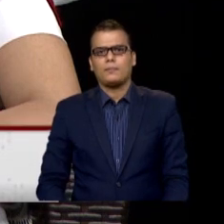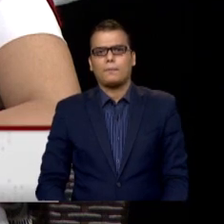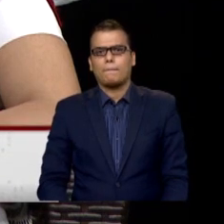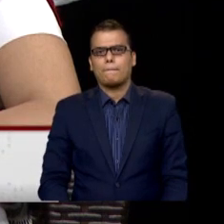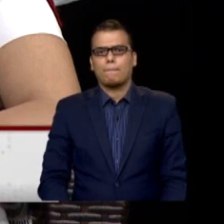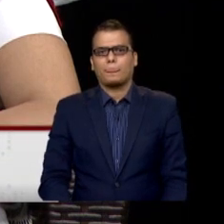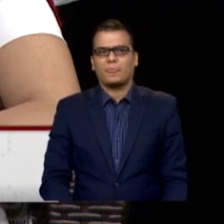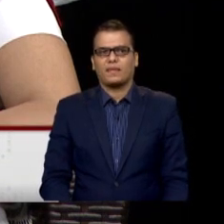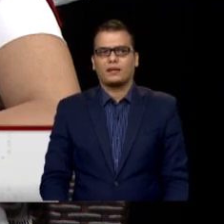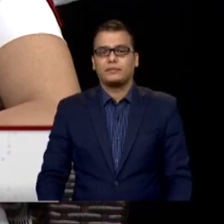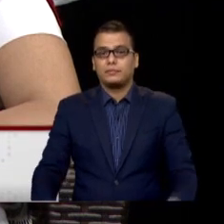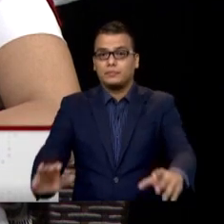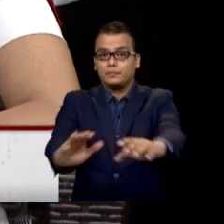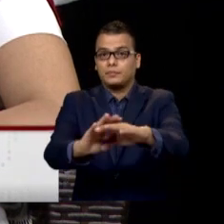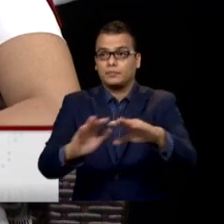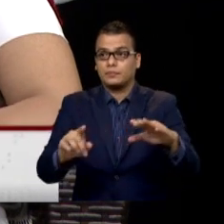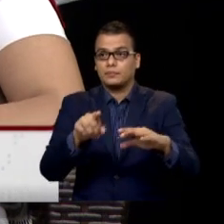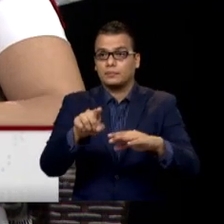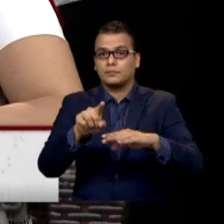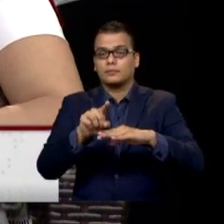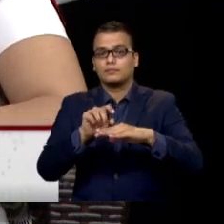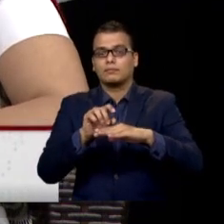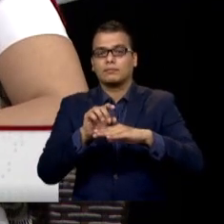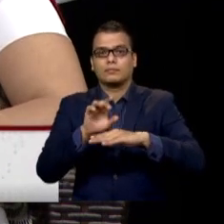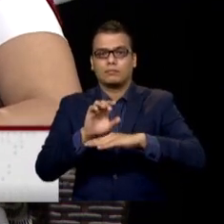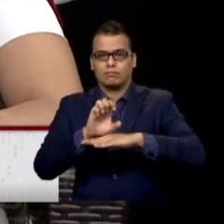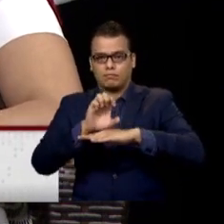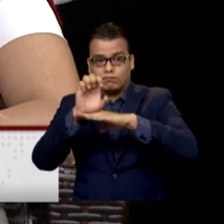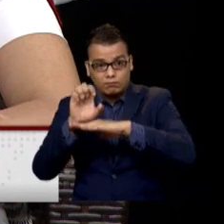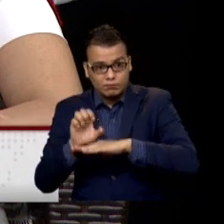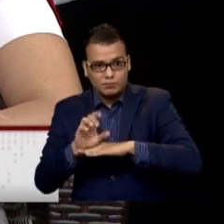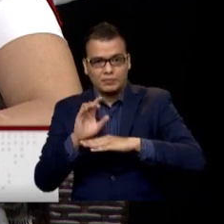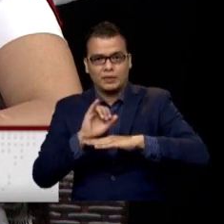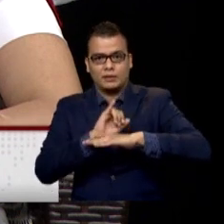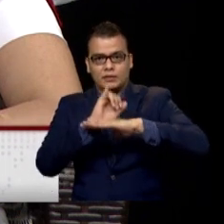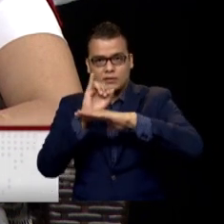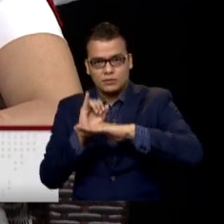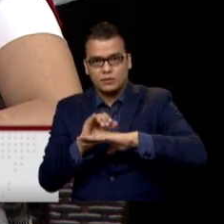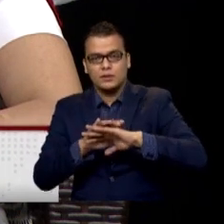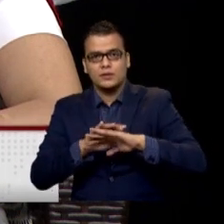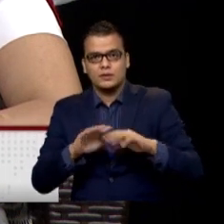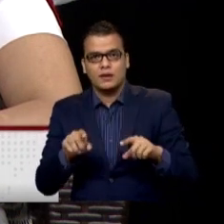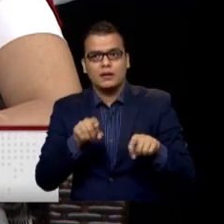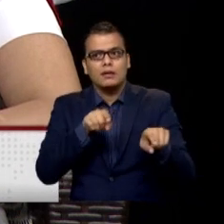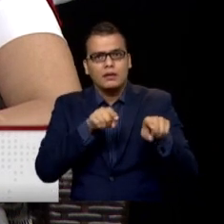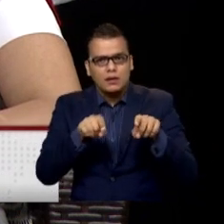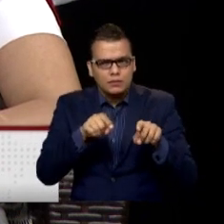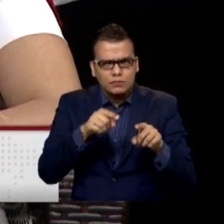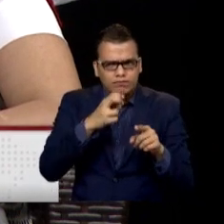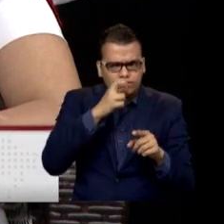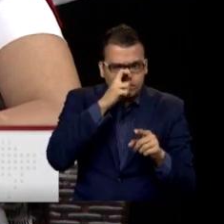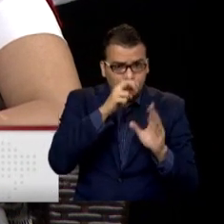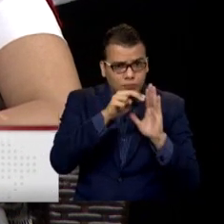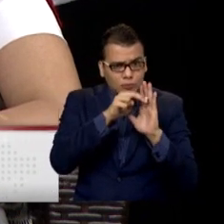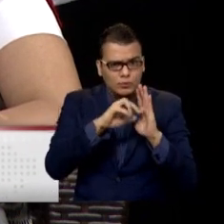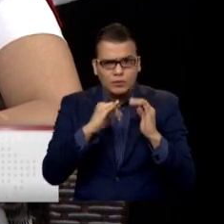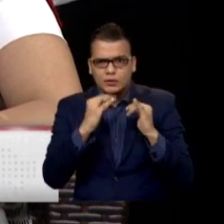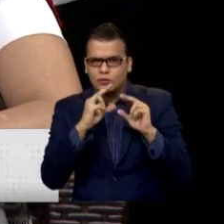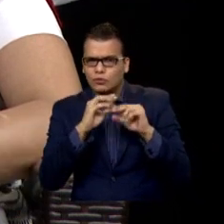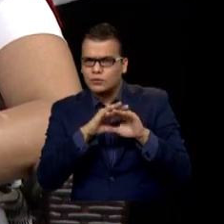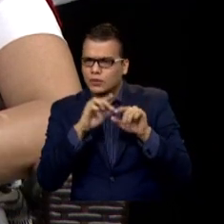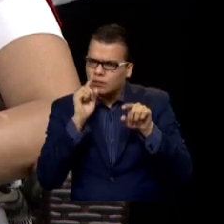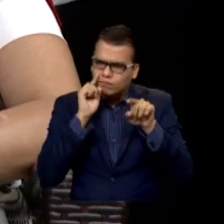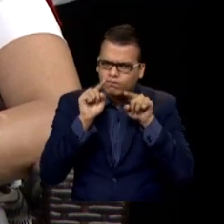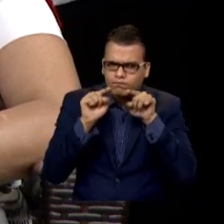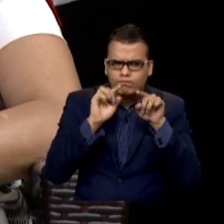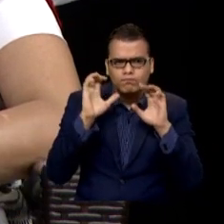es que cada institución está cumpliendo con los elementos de bioseguridad. Hemos tenido algunos